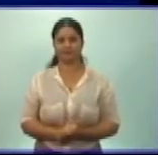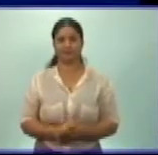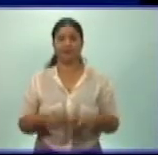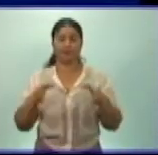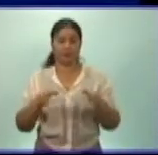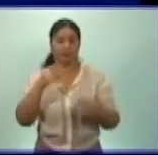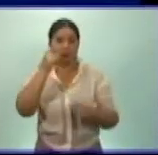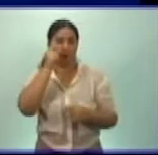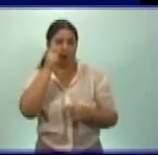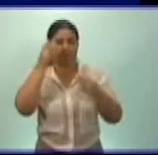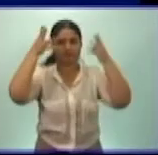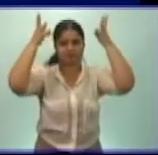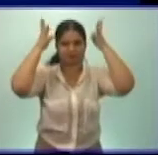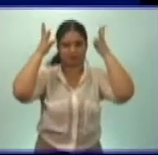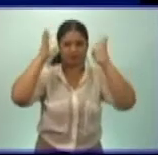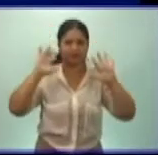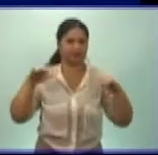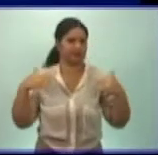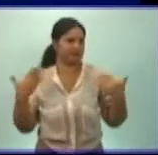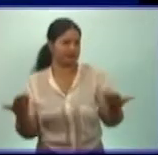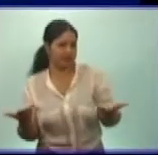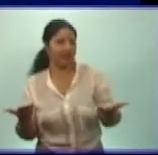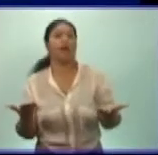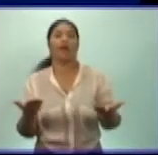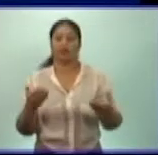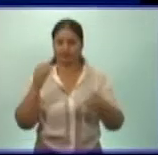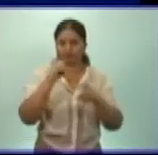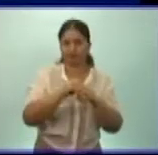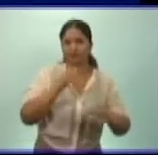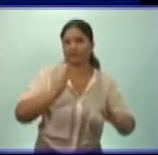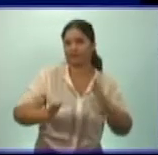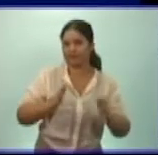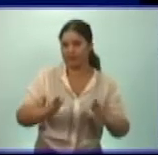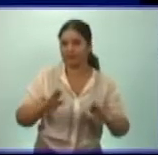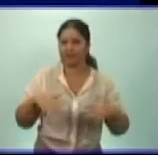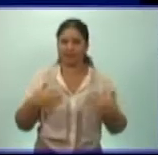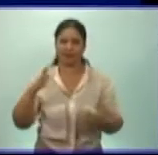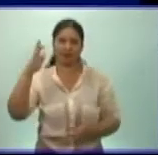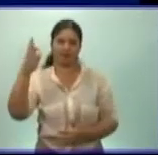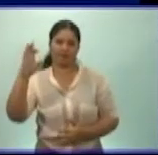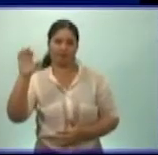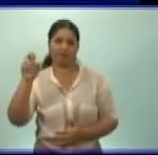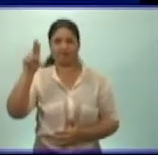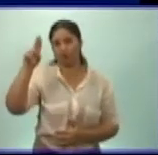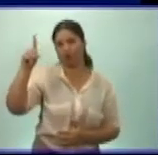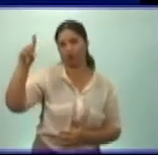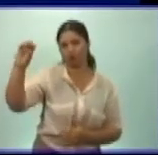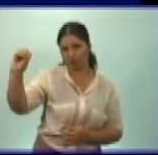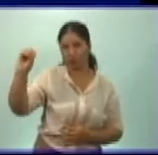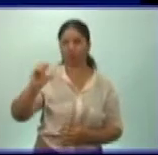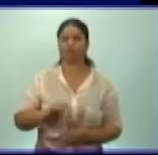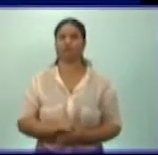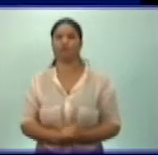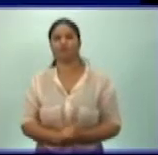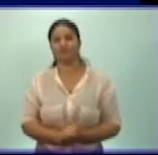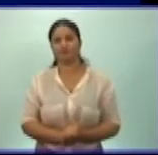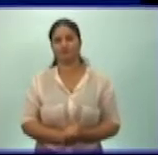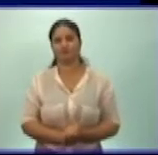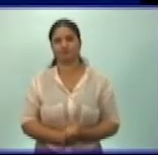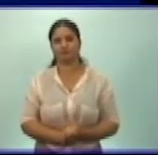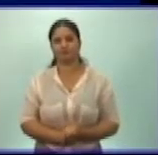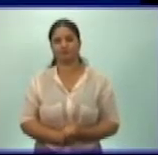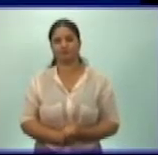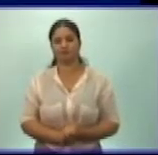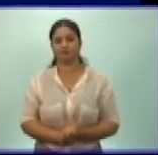liquidó el régimen feudal. La clase burguesa se hizo más fuerte, la nobleza iba en decadencia y